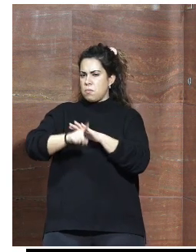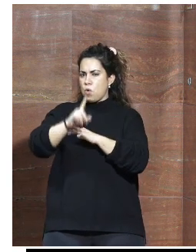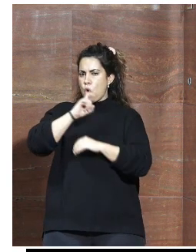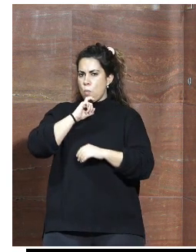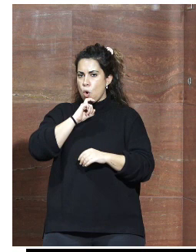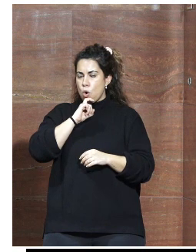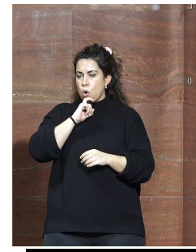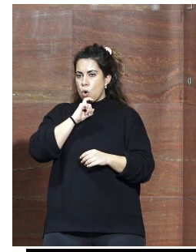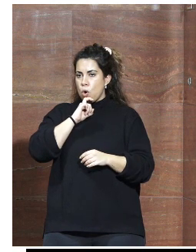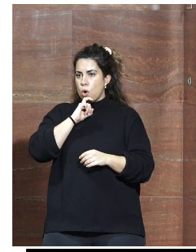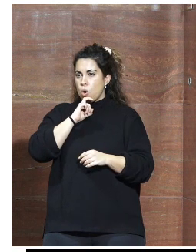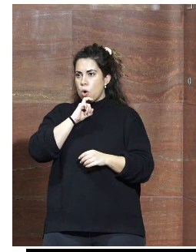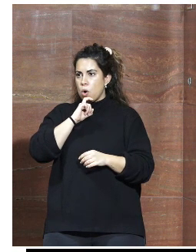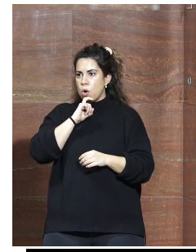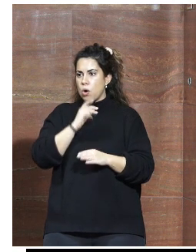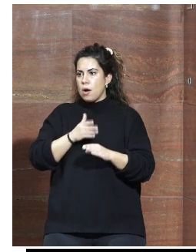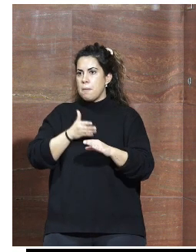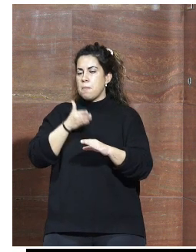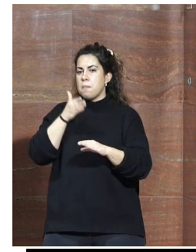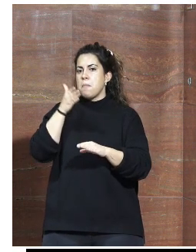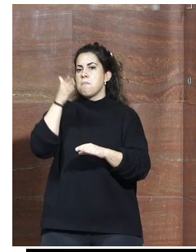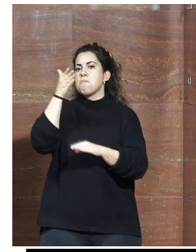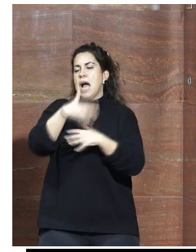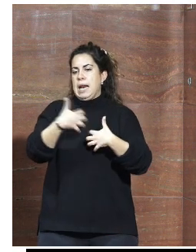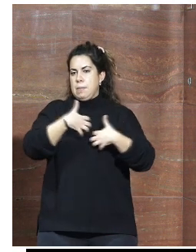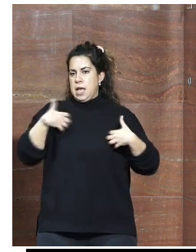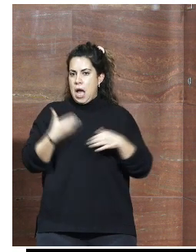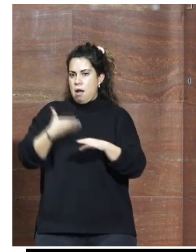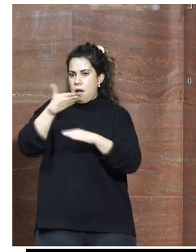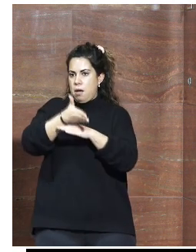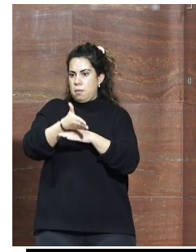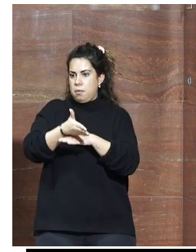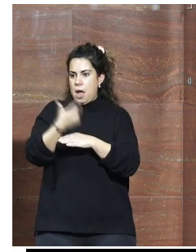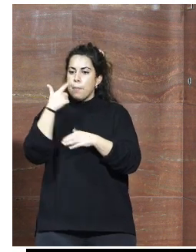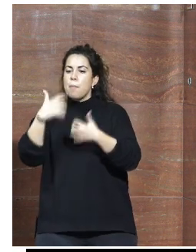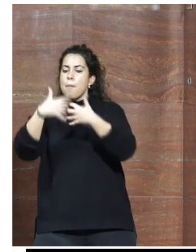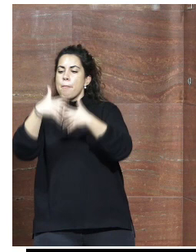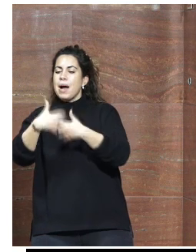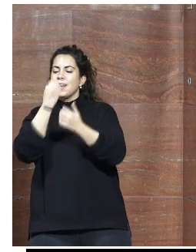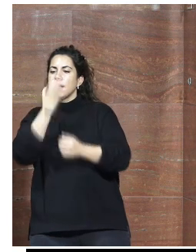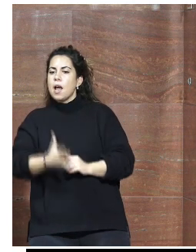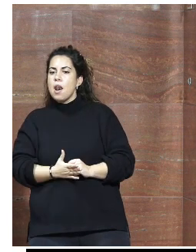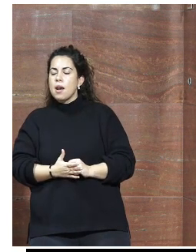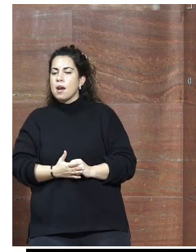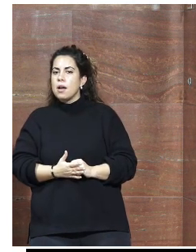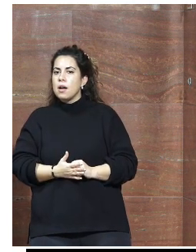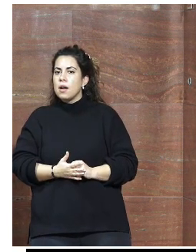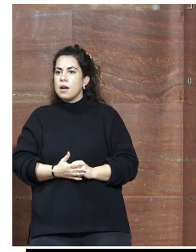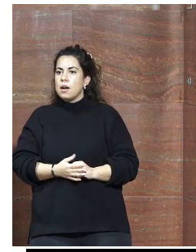nos fuimos a la estación de Metro de Gran Vía y nos fuimos a la máquina. Y